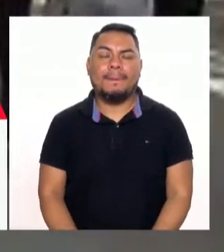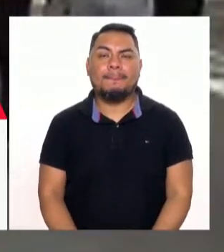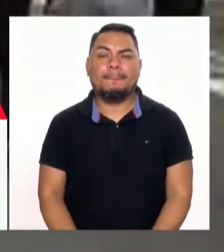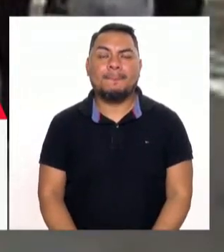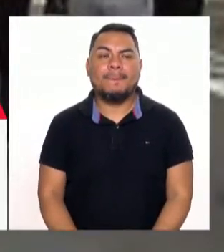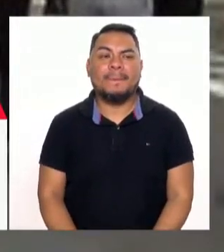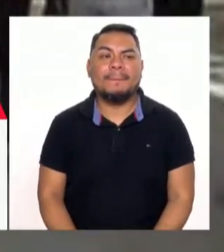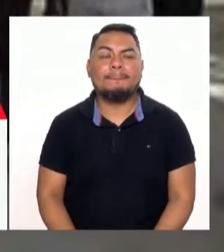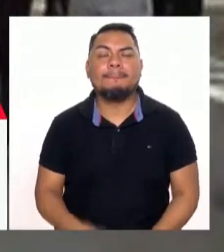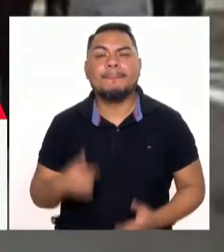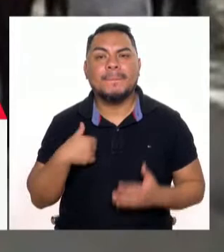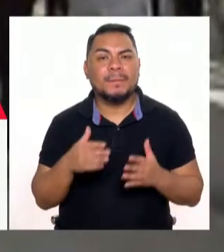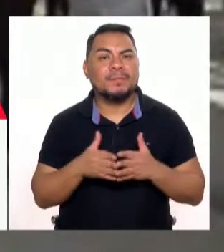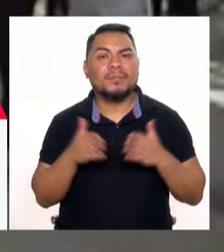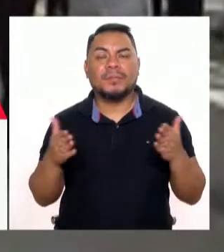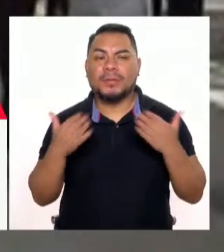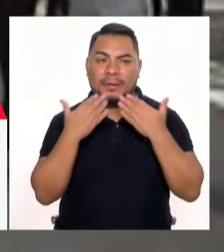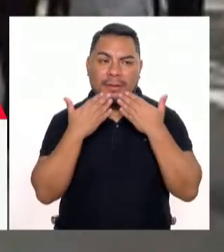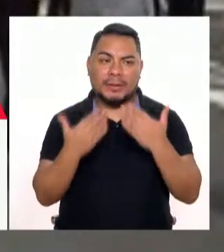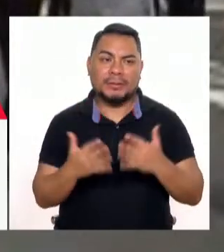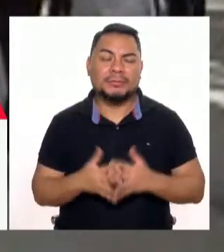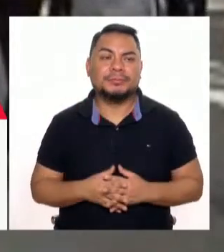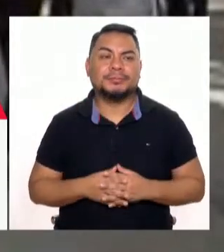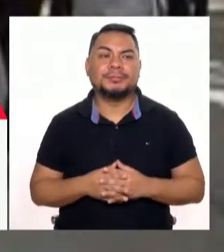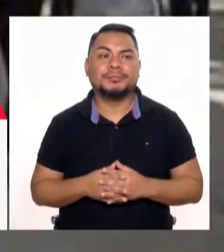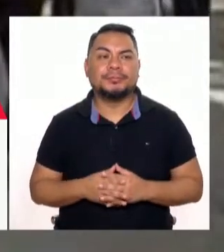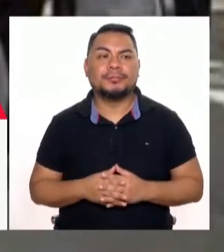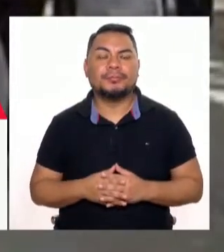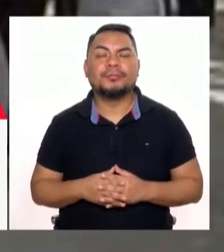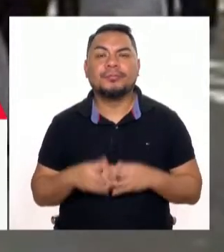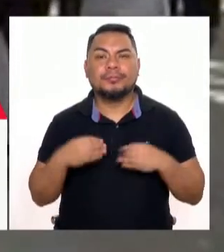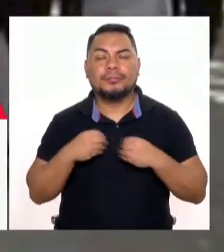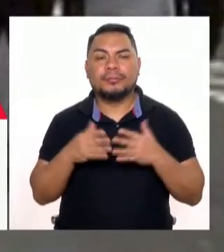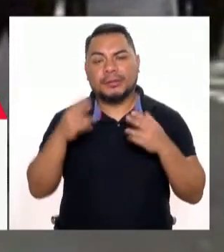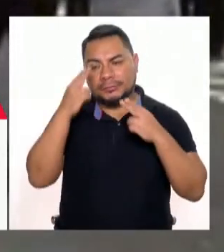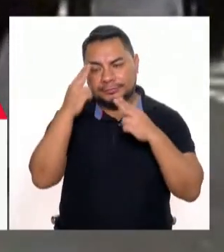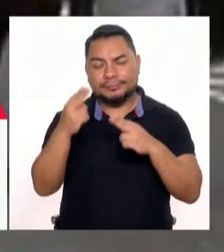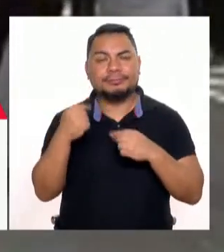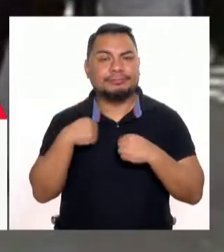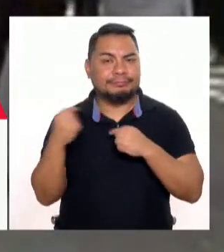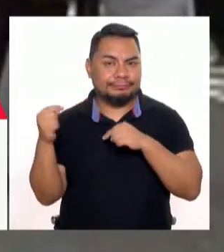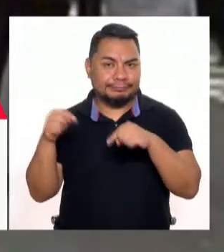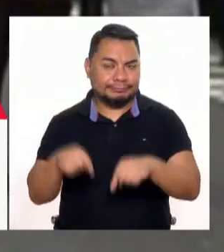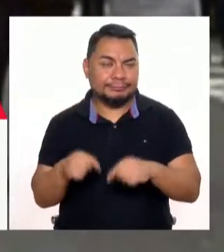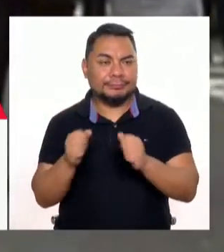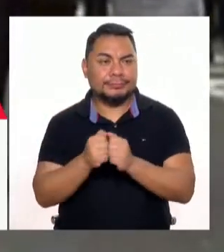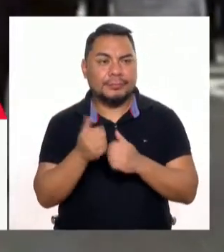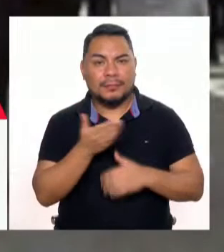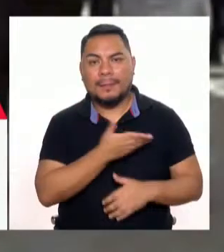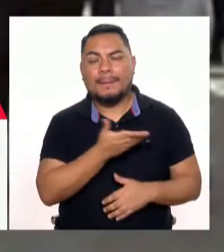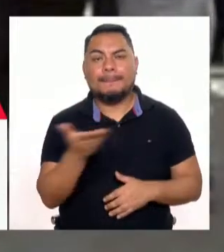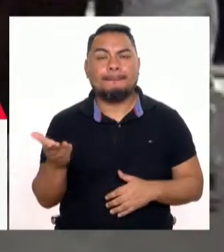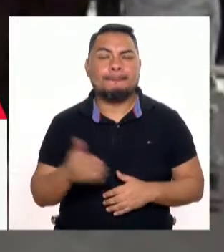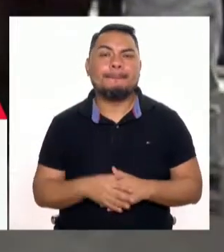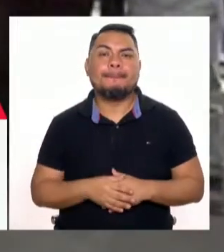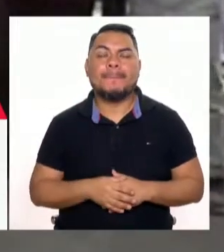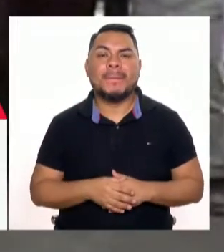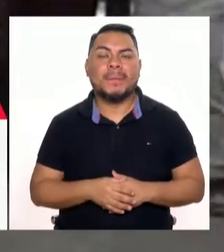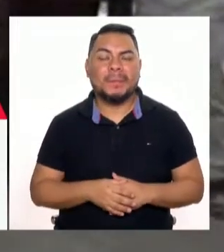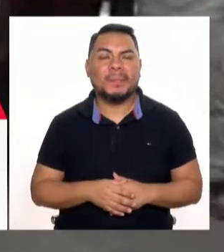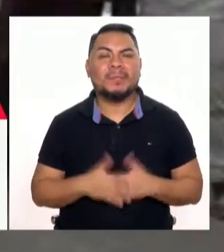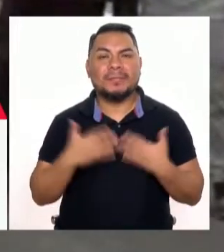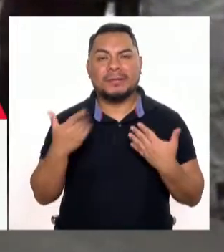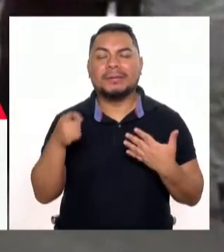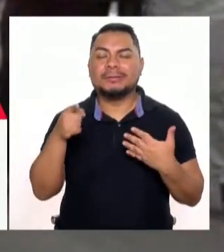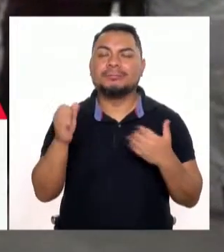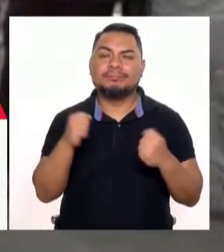estoy muy agradecida y es un honor para mí estar acá junto a ustedes con